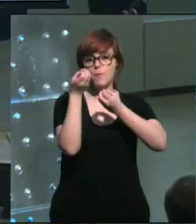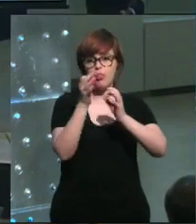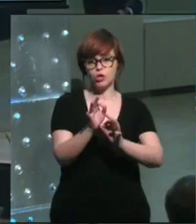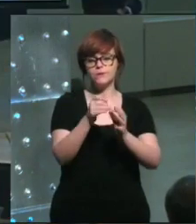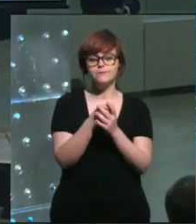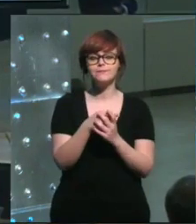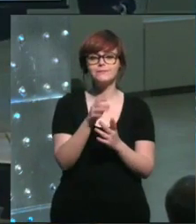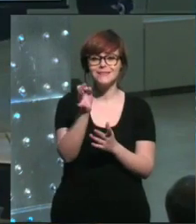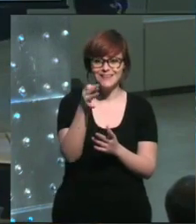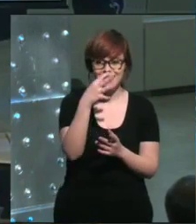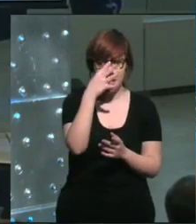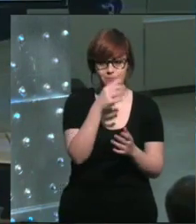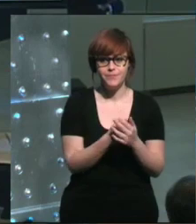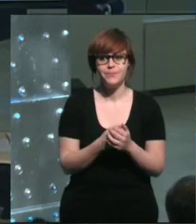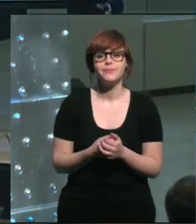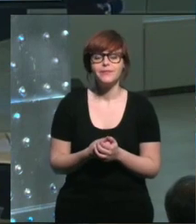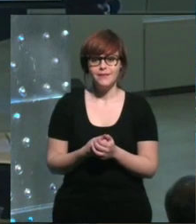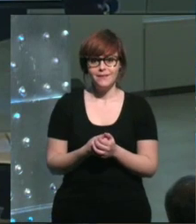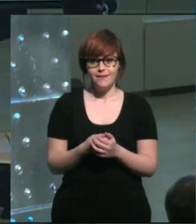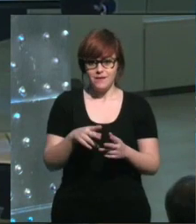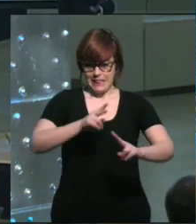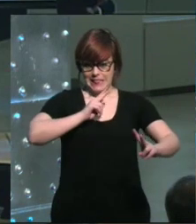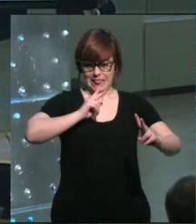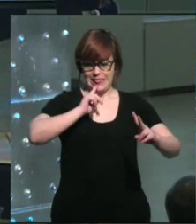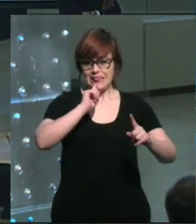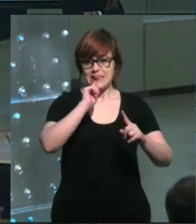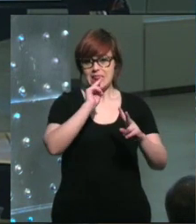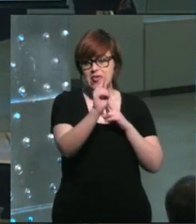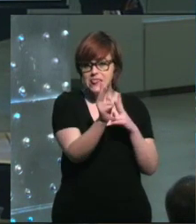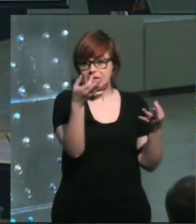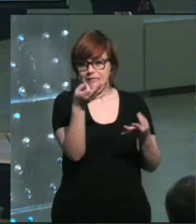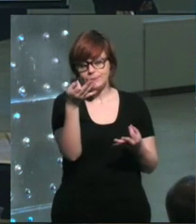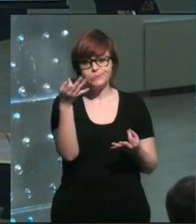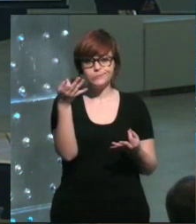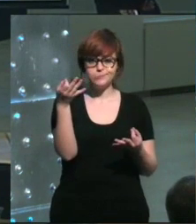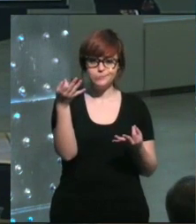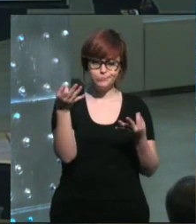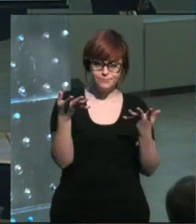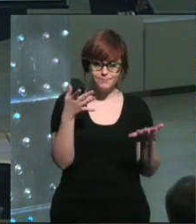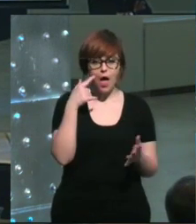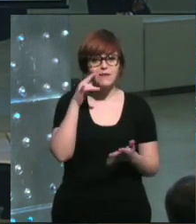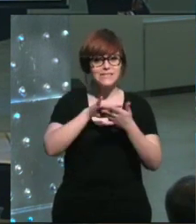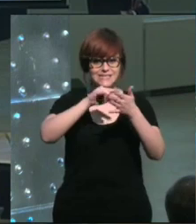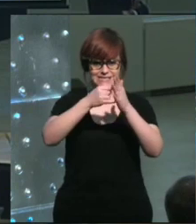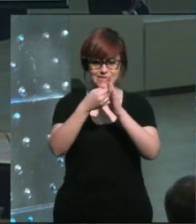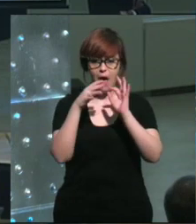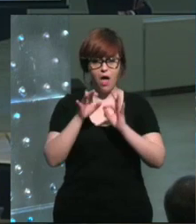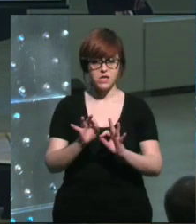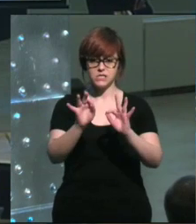Para bien y para mal, ahí está. No sé qué decirte al respecto. O sea, creo que una vez más el sistema es el que